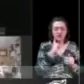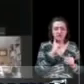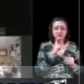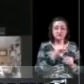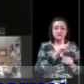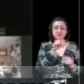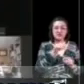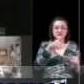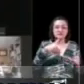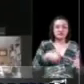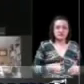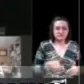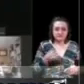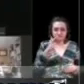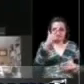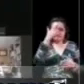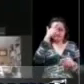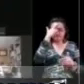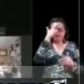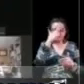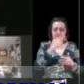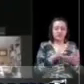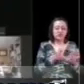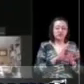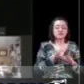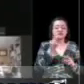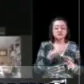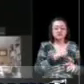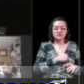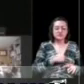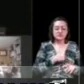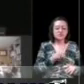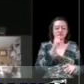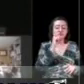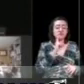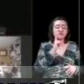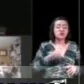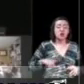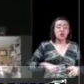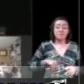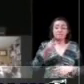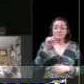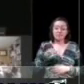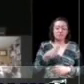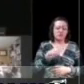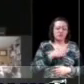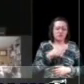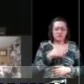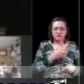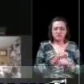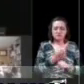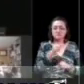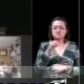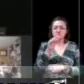A raíz de esa tragedia, a partir de la pérdida lamentable de esa mujer gobernadora panista de nuestro estado, Marta